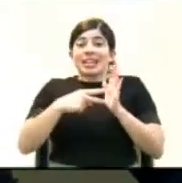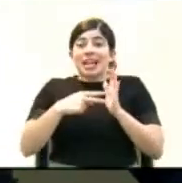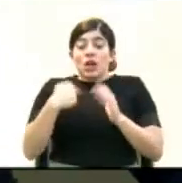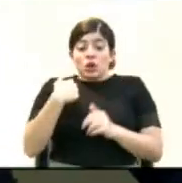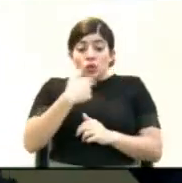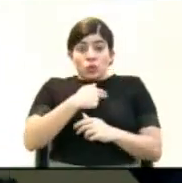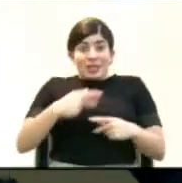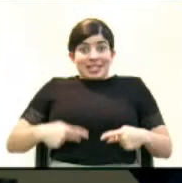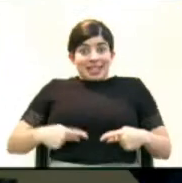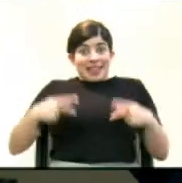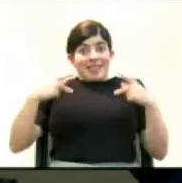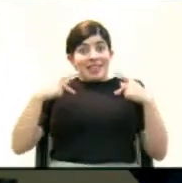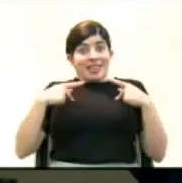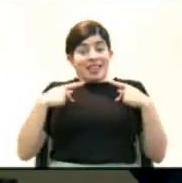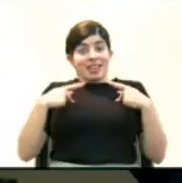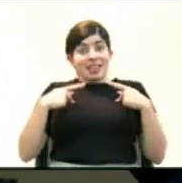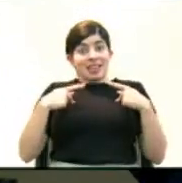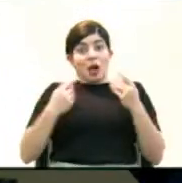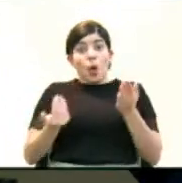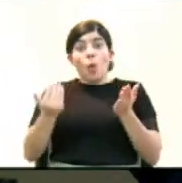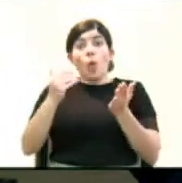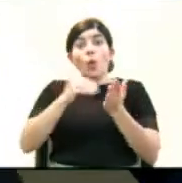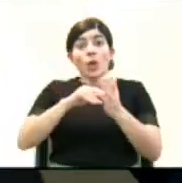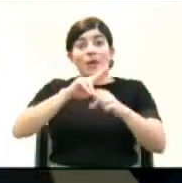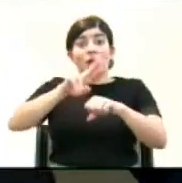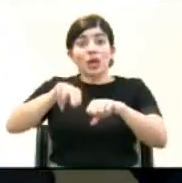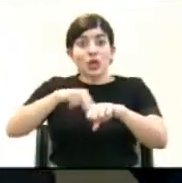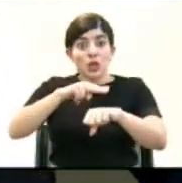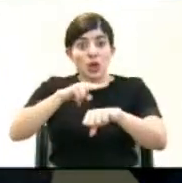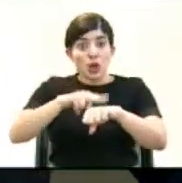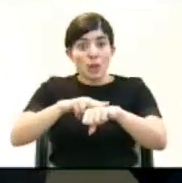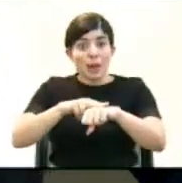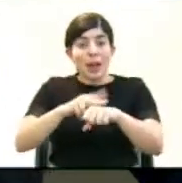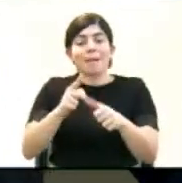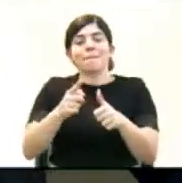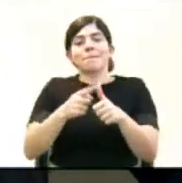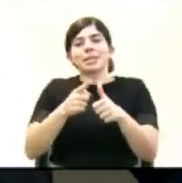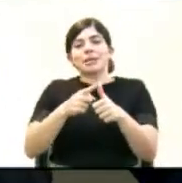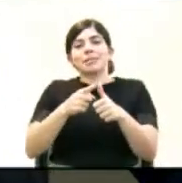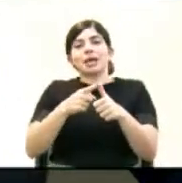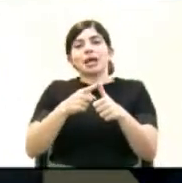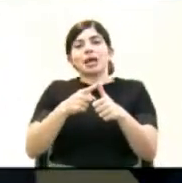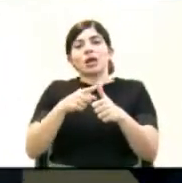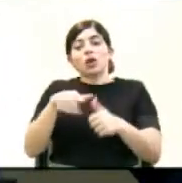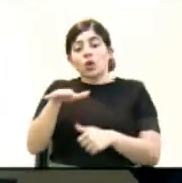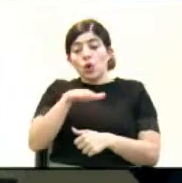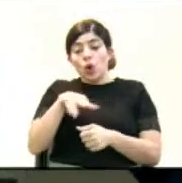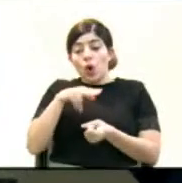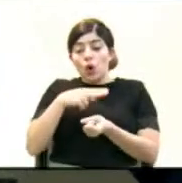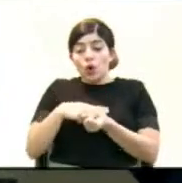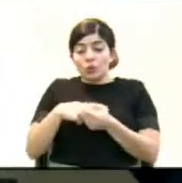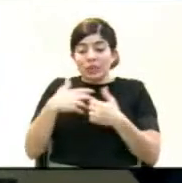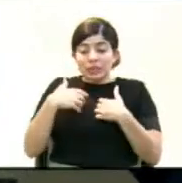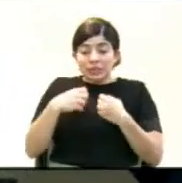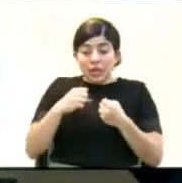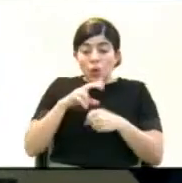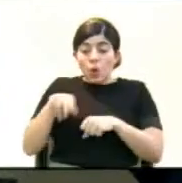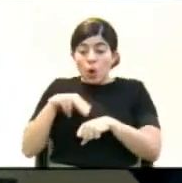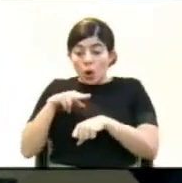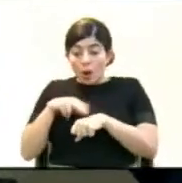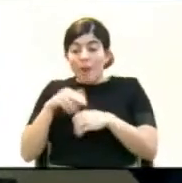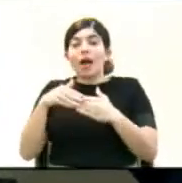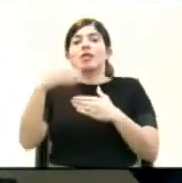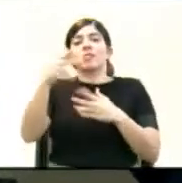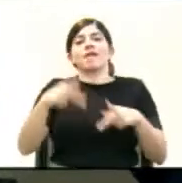nuestra vida no puede volver a la normalidad sin que vuelva a la normalidad la realidad sanitaria.